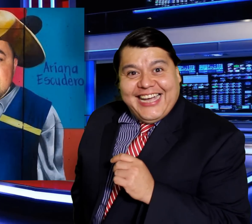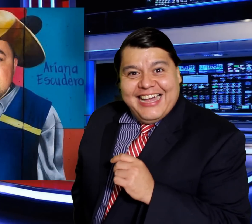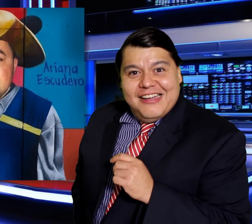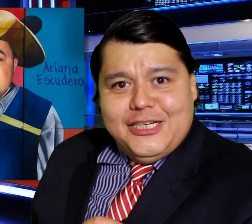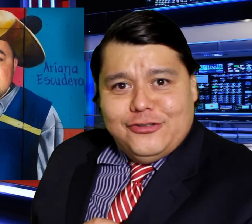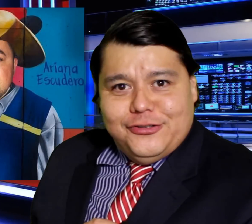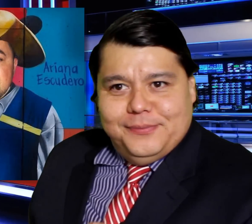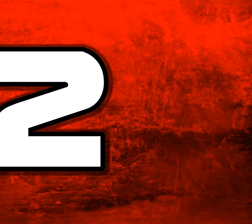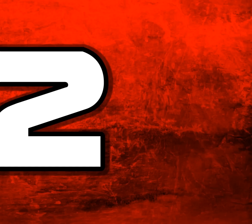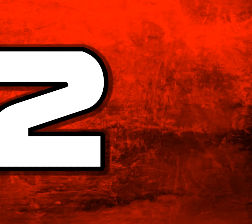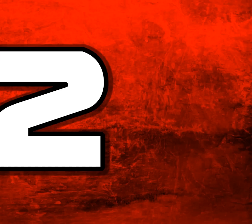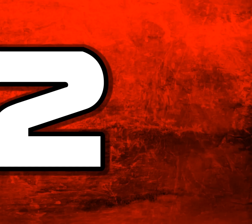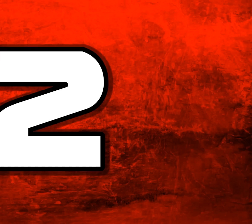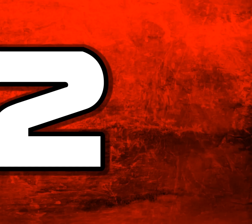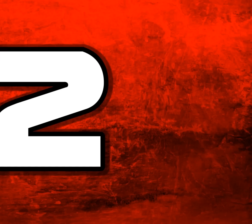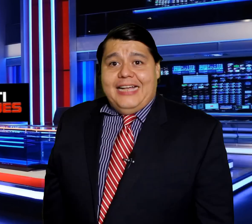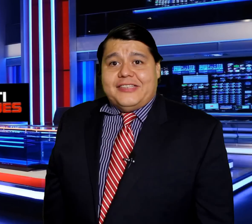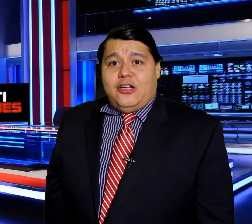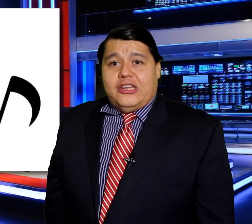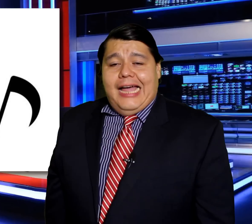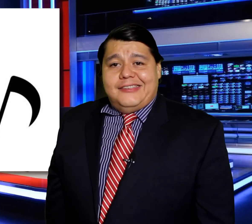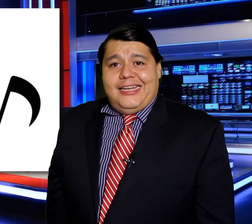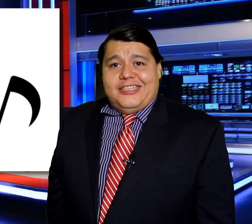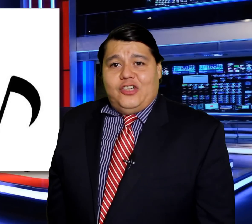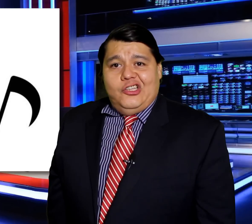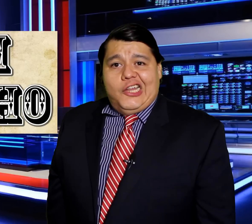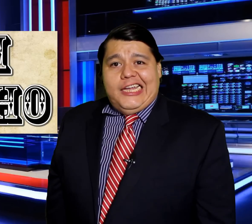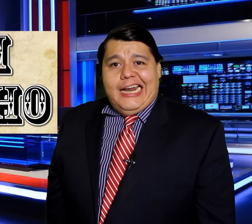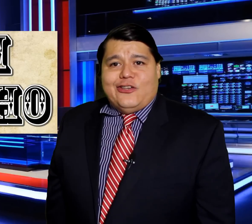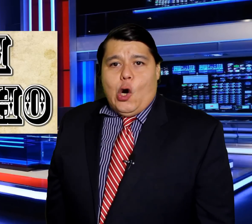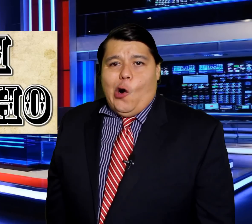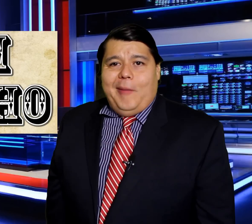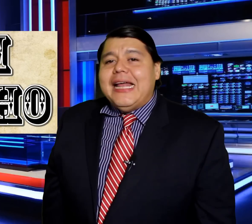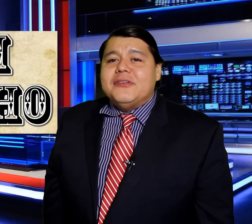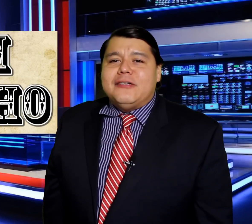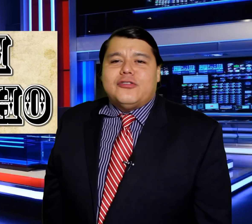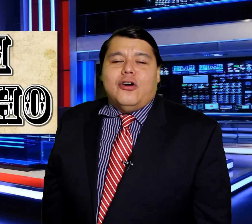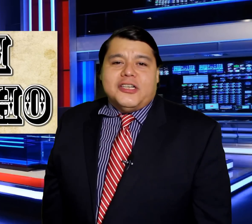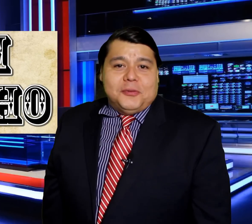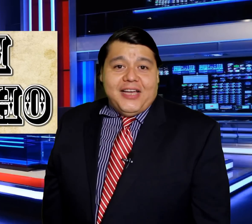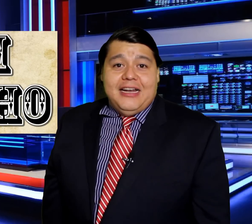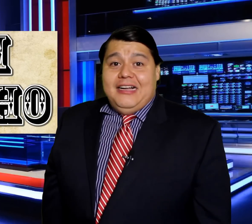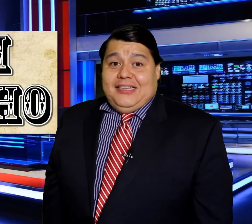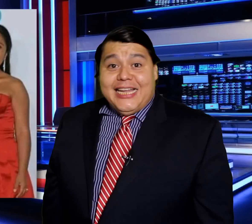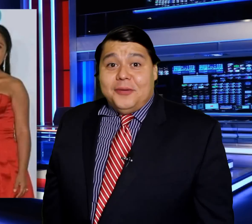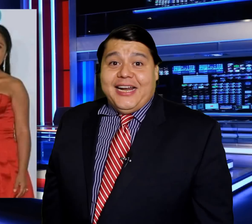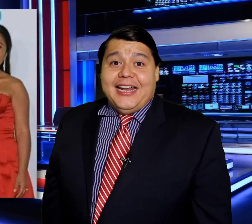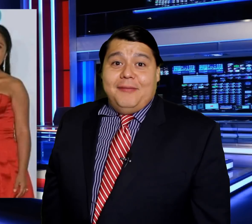TJ Comunica? ¡Mentirosos! ¡Nota número 2! Para esta nota es de la sección Noti Rancho. Mandamos a nuestro